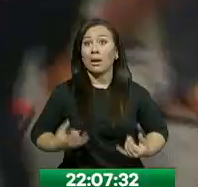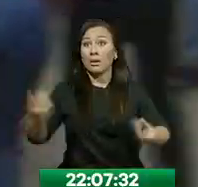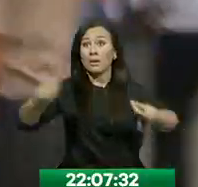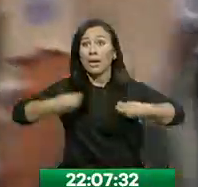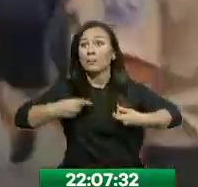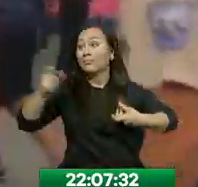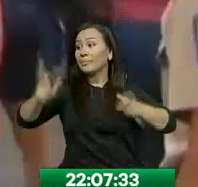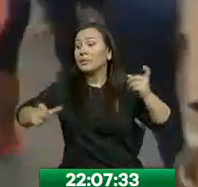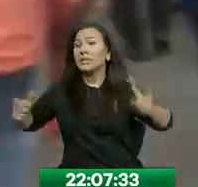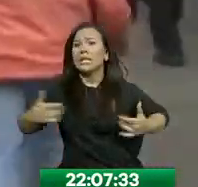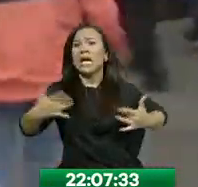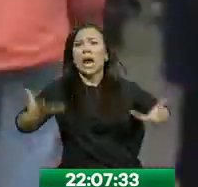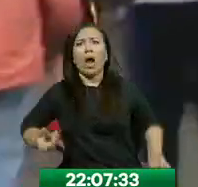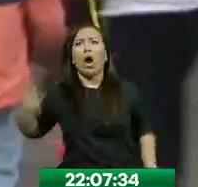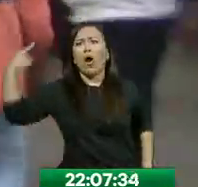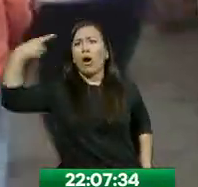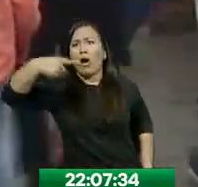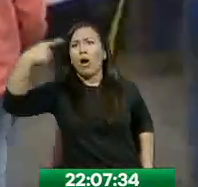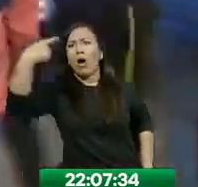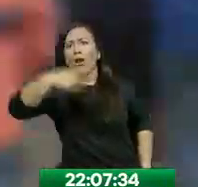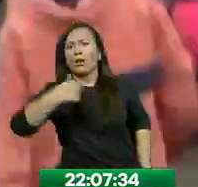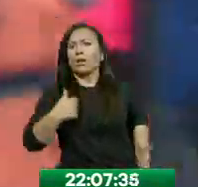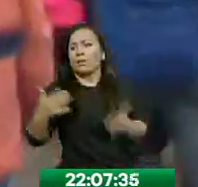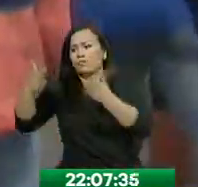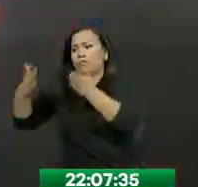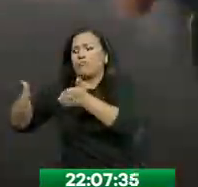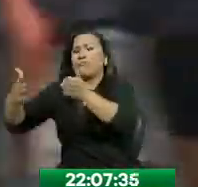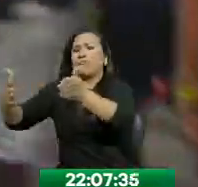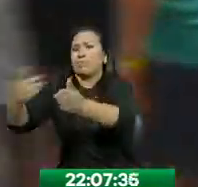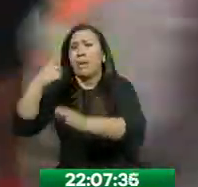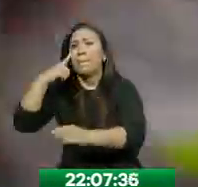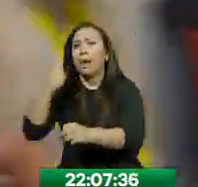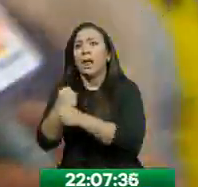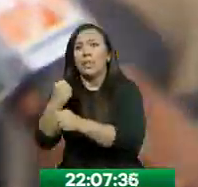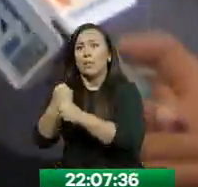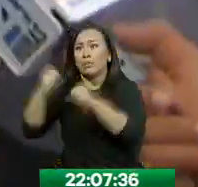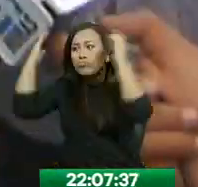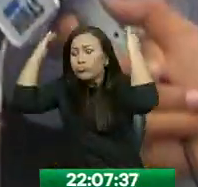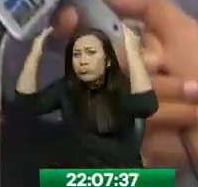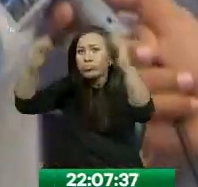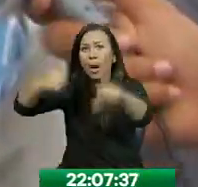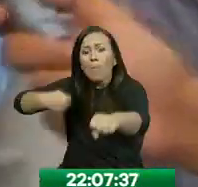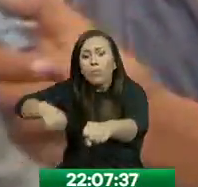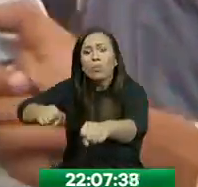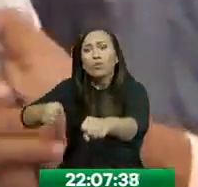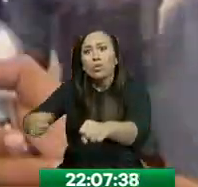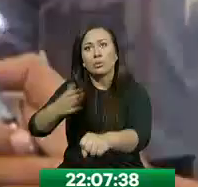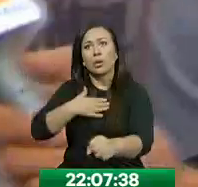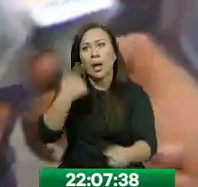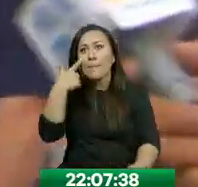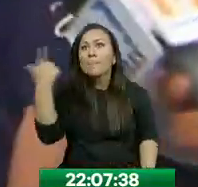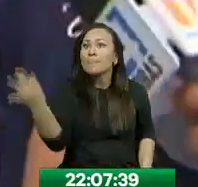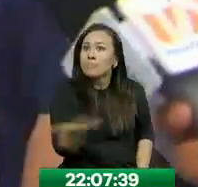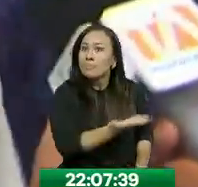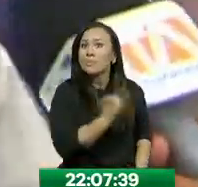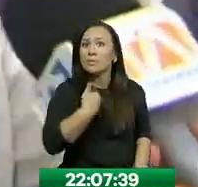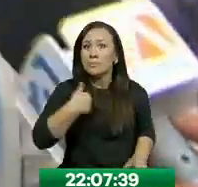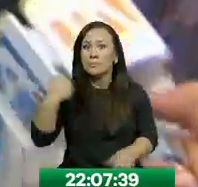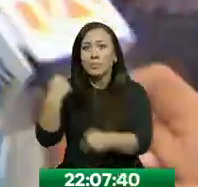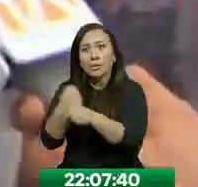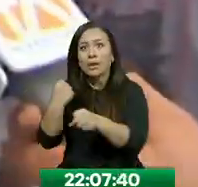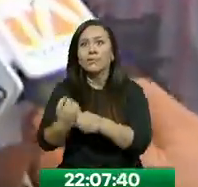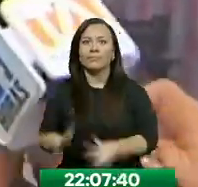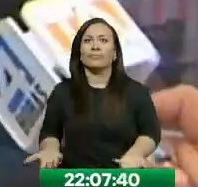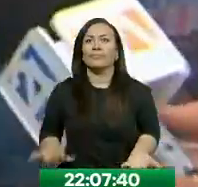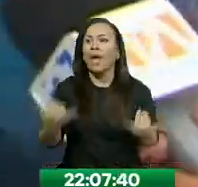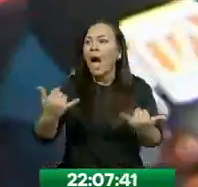ellos, pretenden exigir espacios para la realización de sus trabajos. Le enseñamos el recorrido y ahora ahora